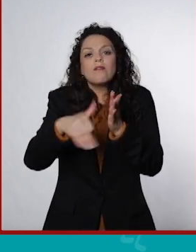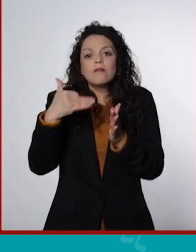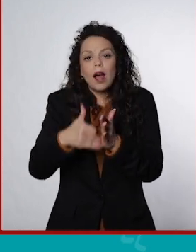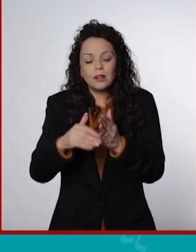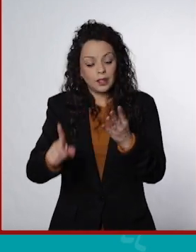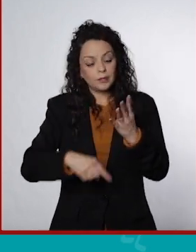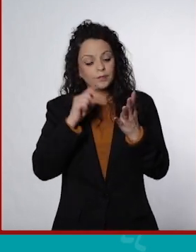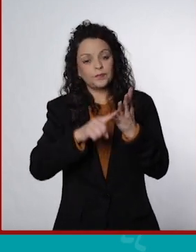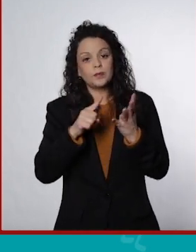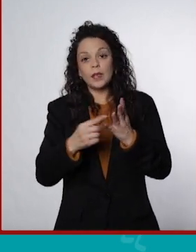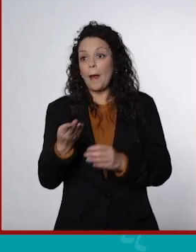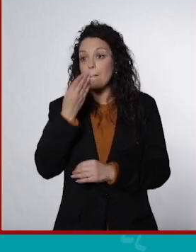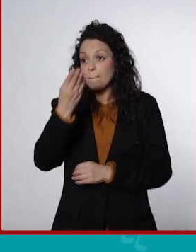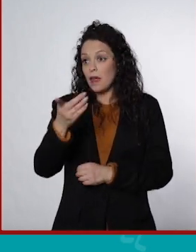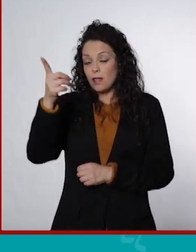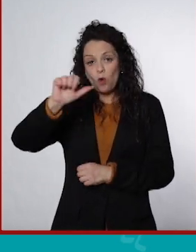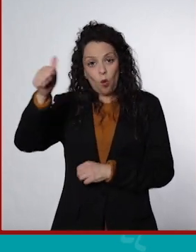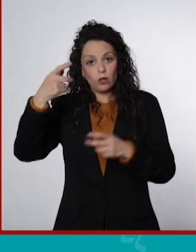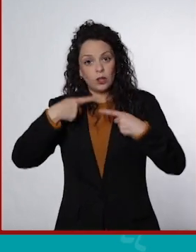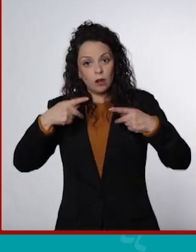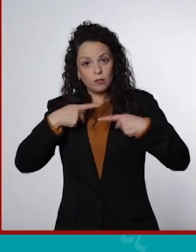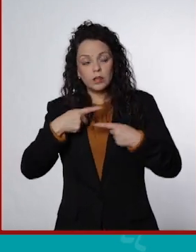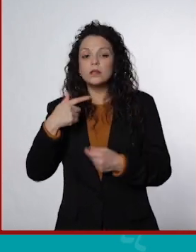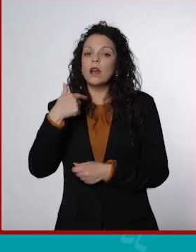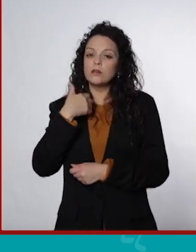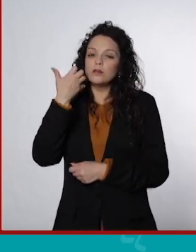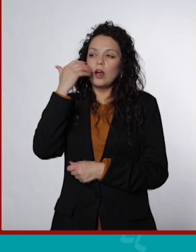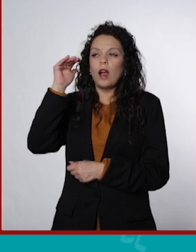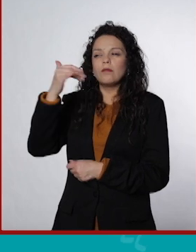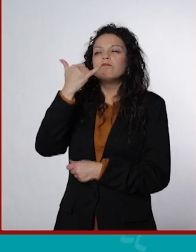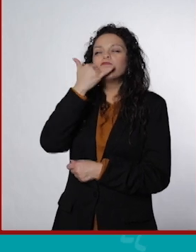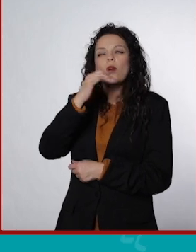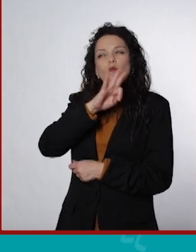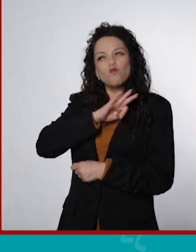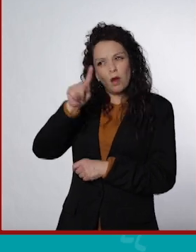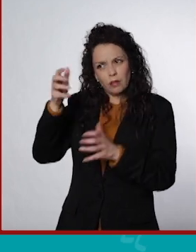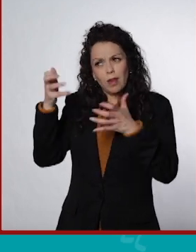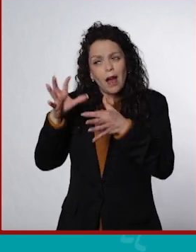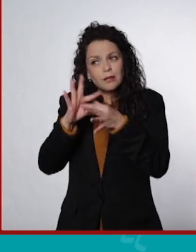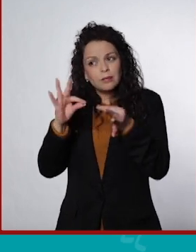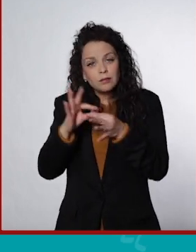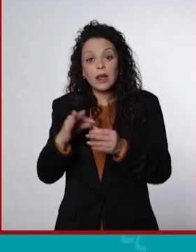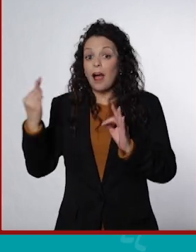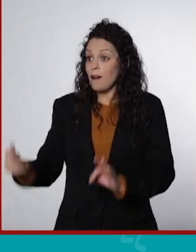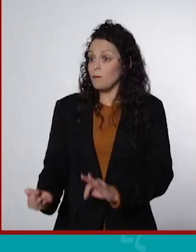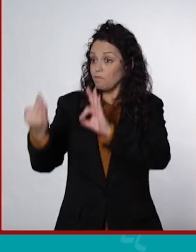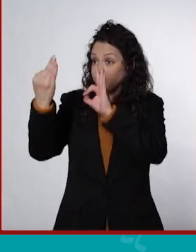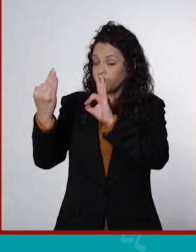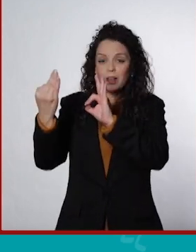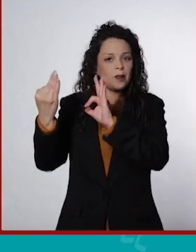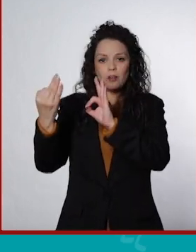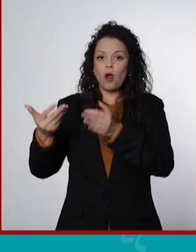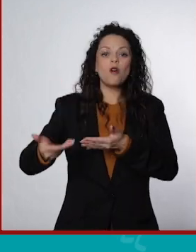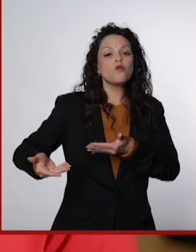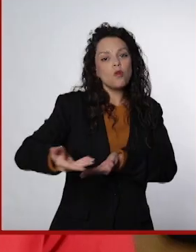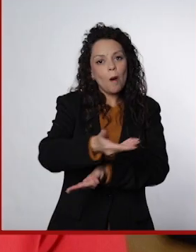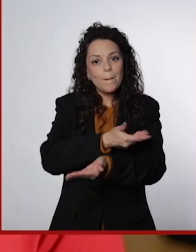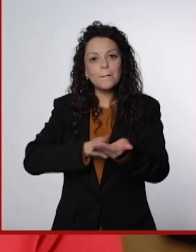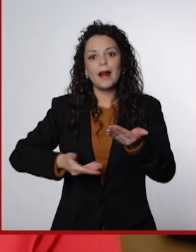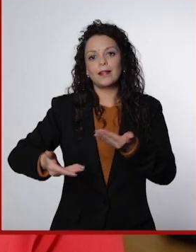Pedir claramente a la otra persona lo que nos gustaría que hiciese. No se trata de confrontar, sino de compartir lo que nos